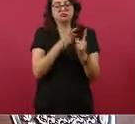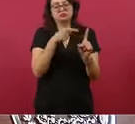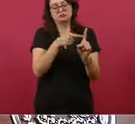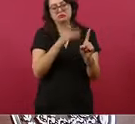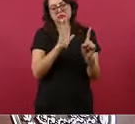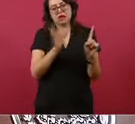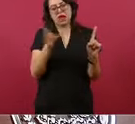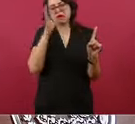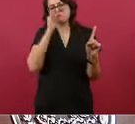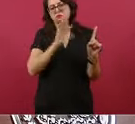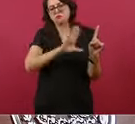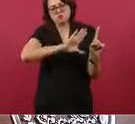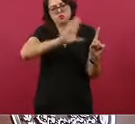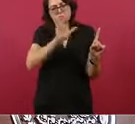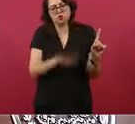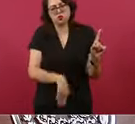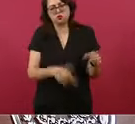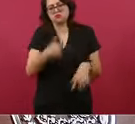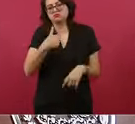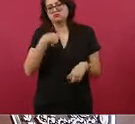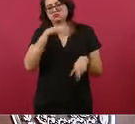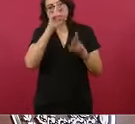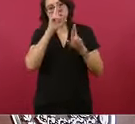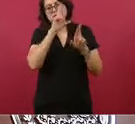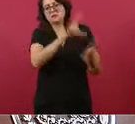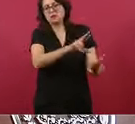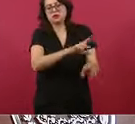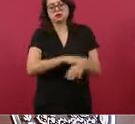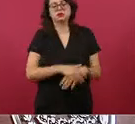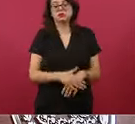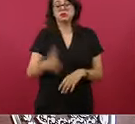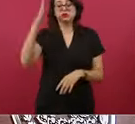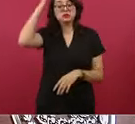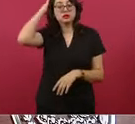Como respeto a todos los dirigentes.